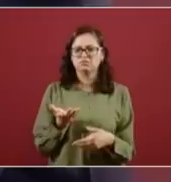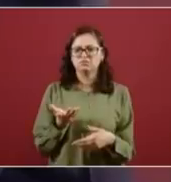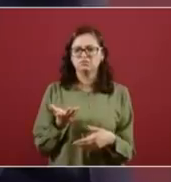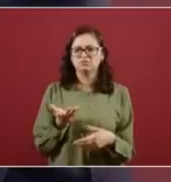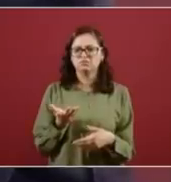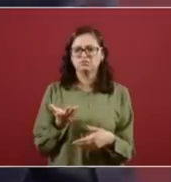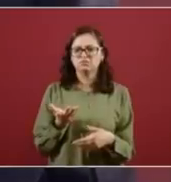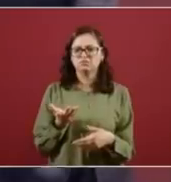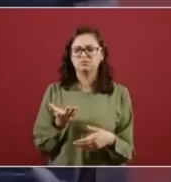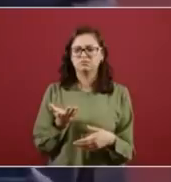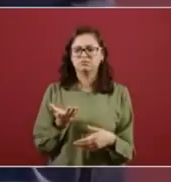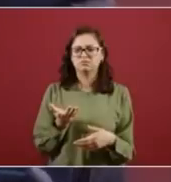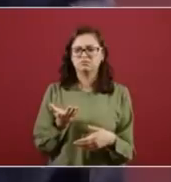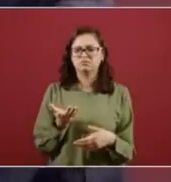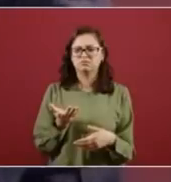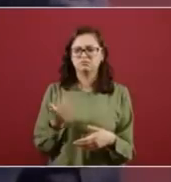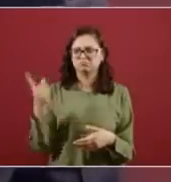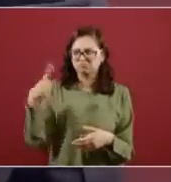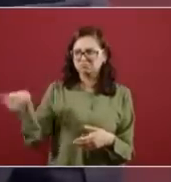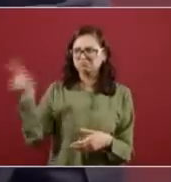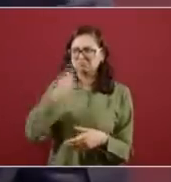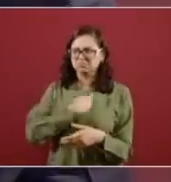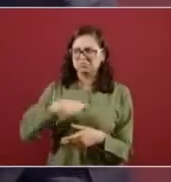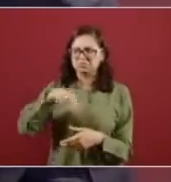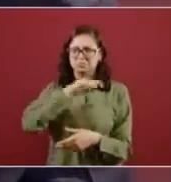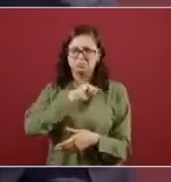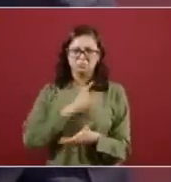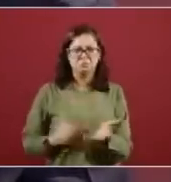los colonizadores